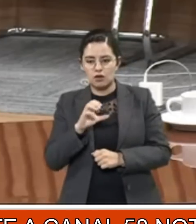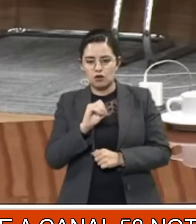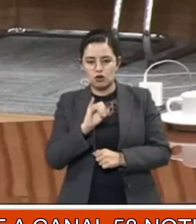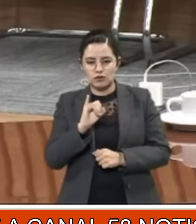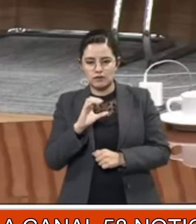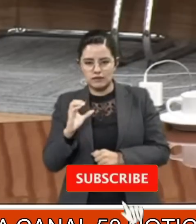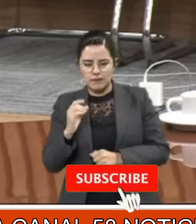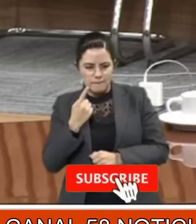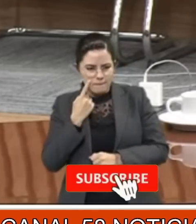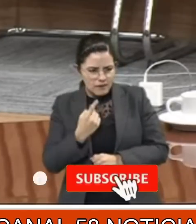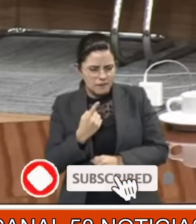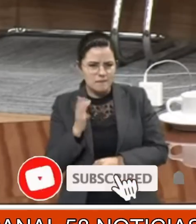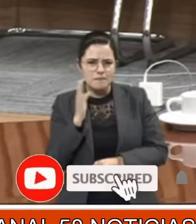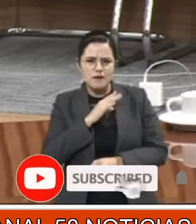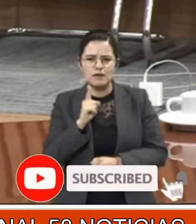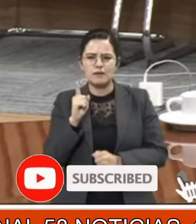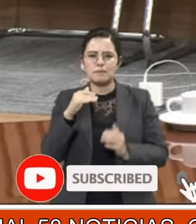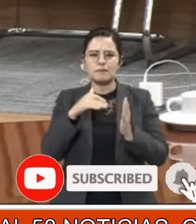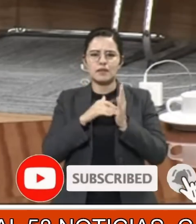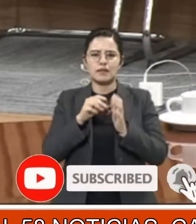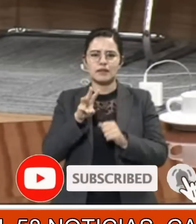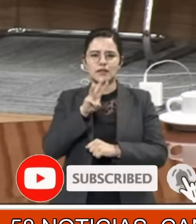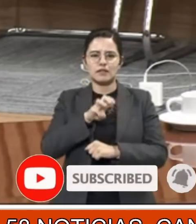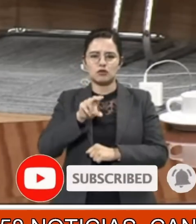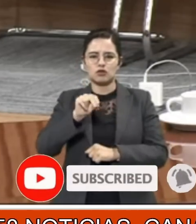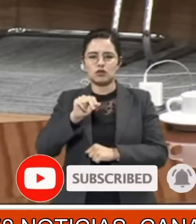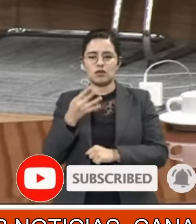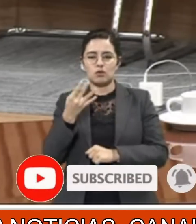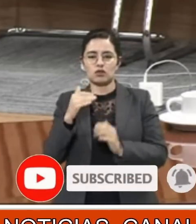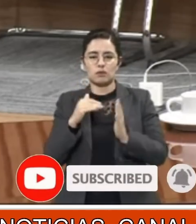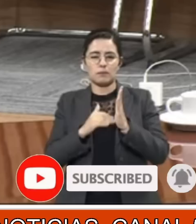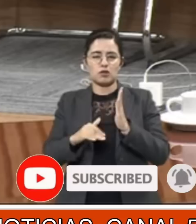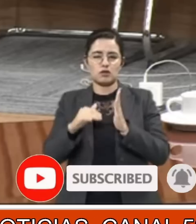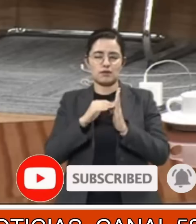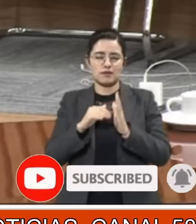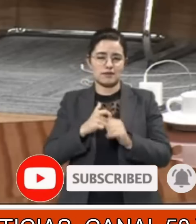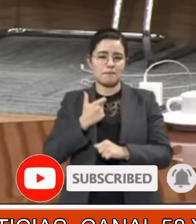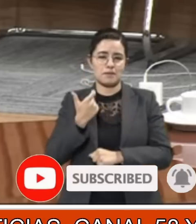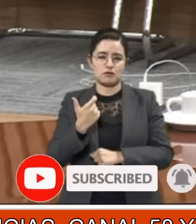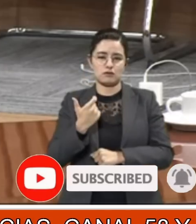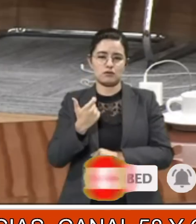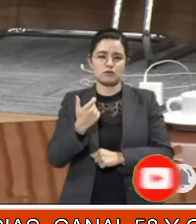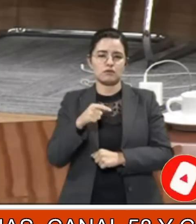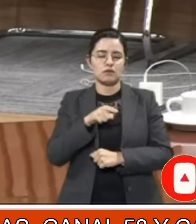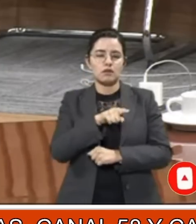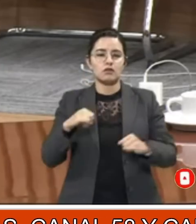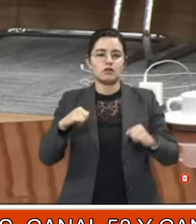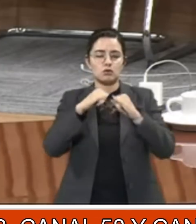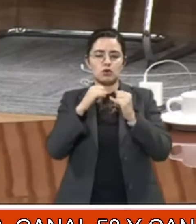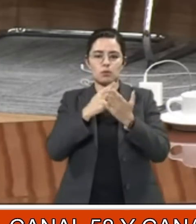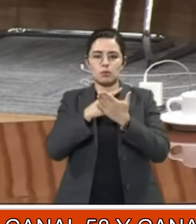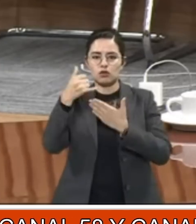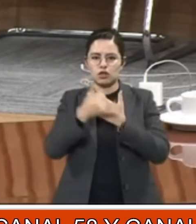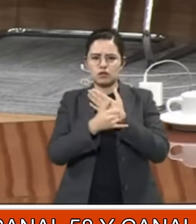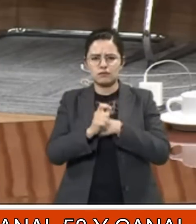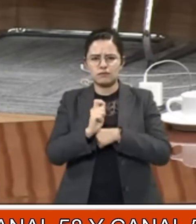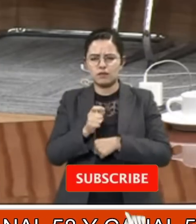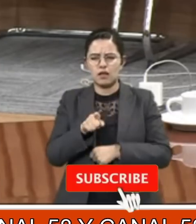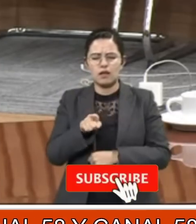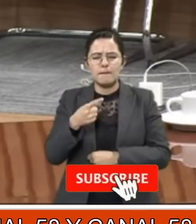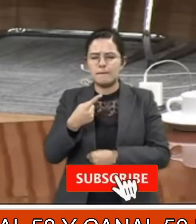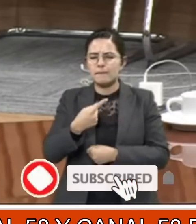hicieron falta ábacos, consejero, a la Secretaría Ejecutiva. Pues el informe consigna de manera muy